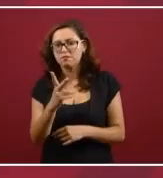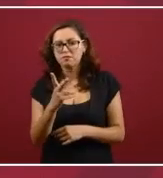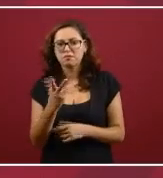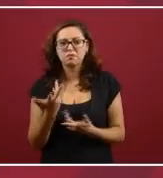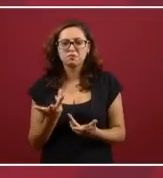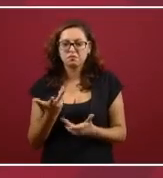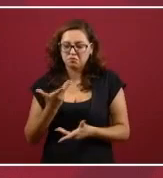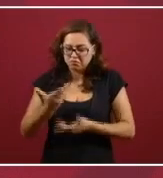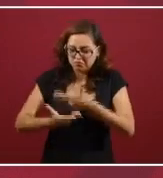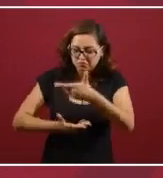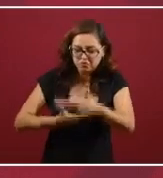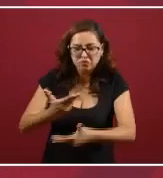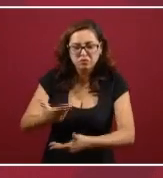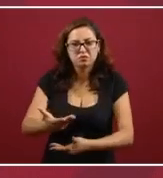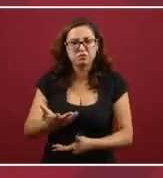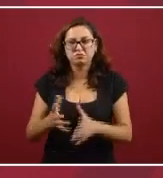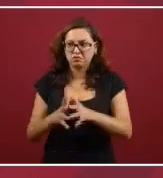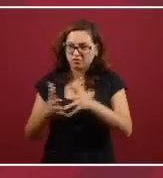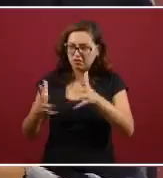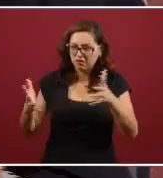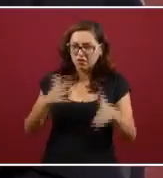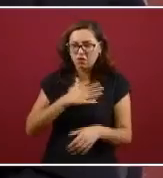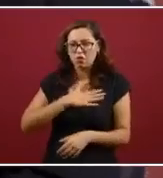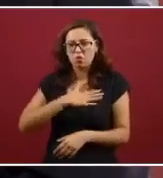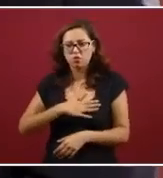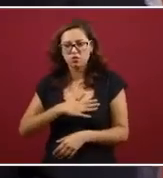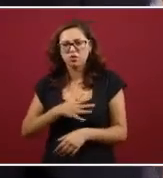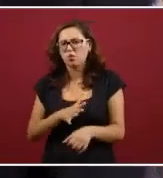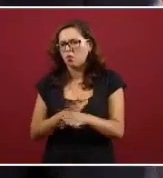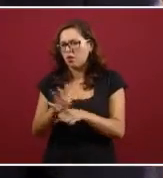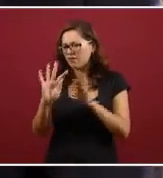con justicia. ¿Cuál es el modelo?